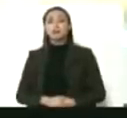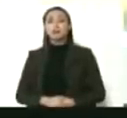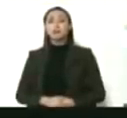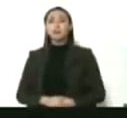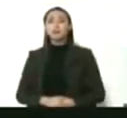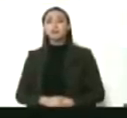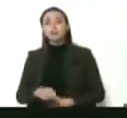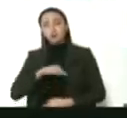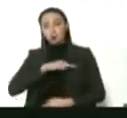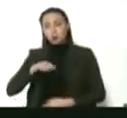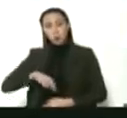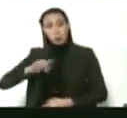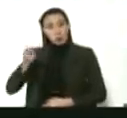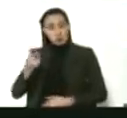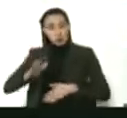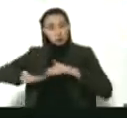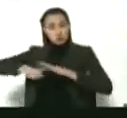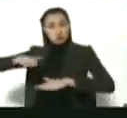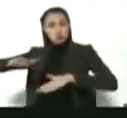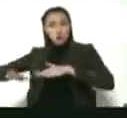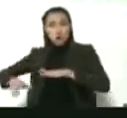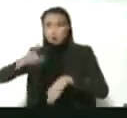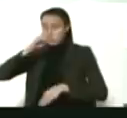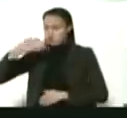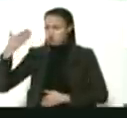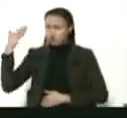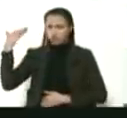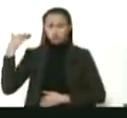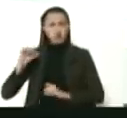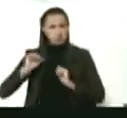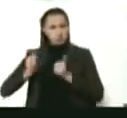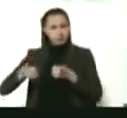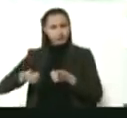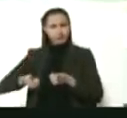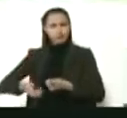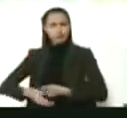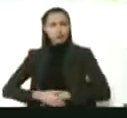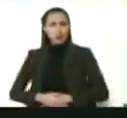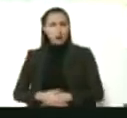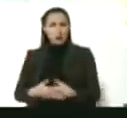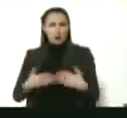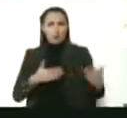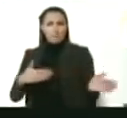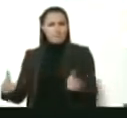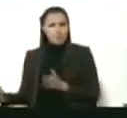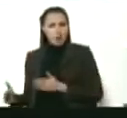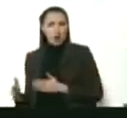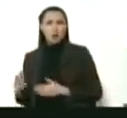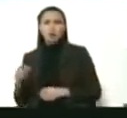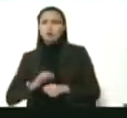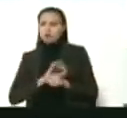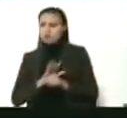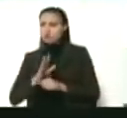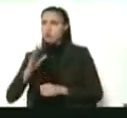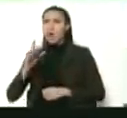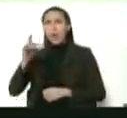Bueno, dimos los primeros pasos. Hace un año, en marzo llegó el primer caso a